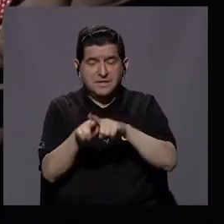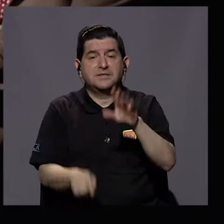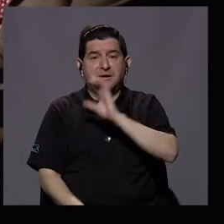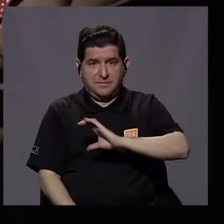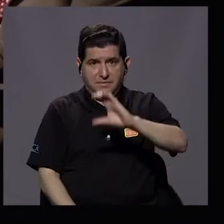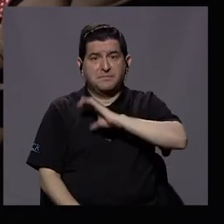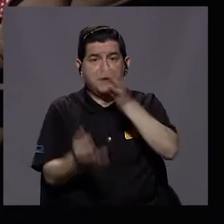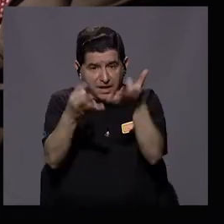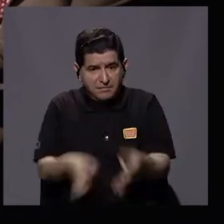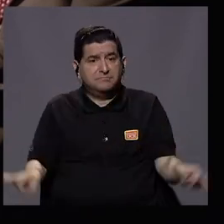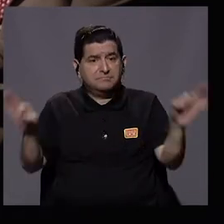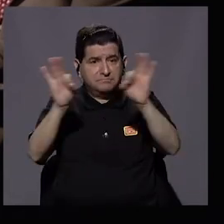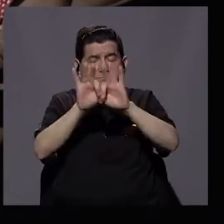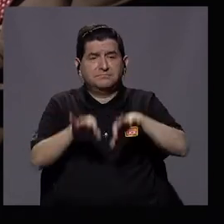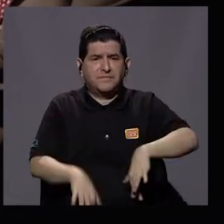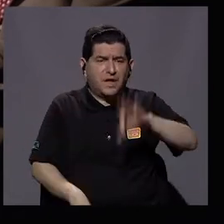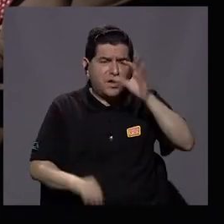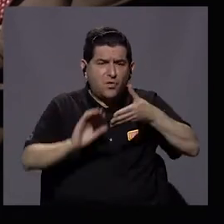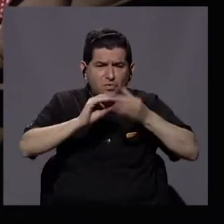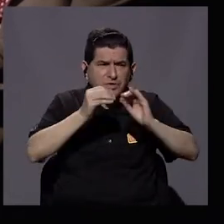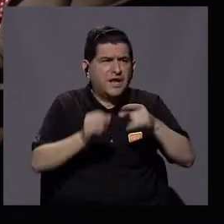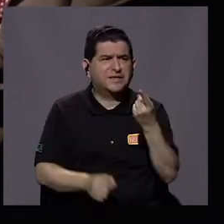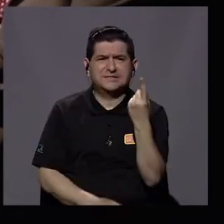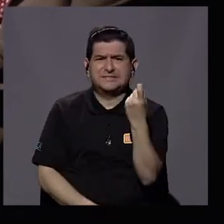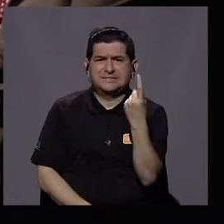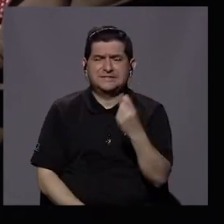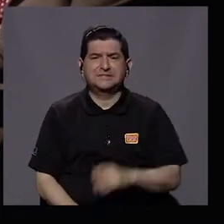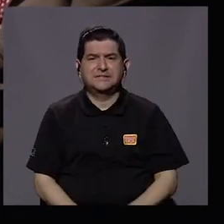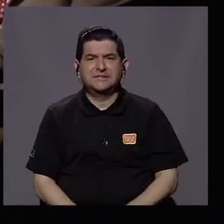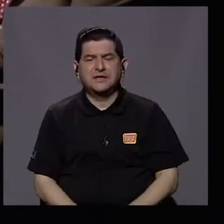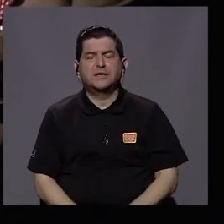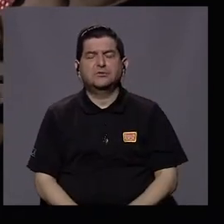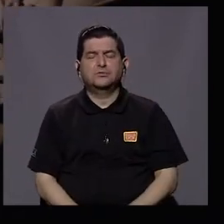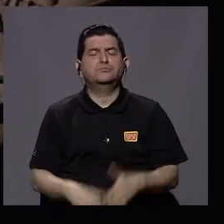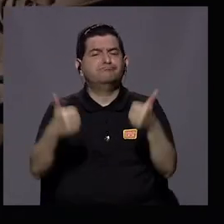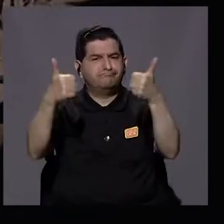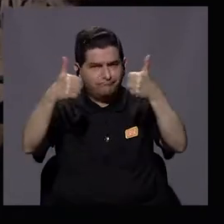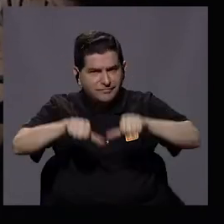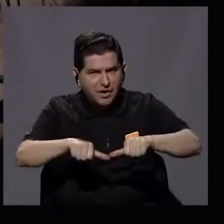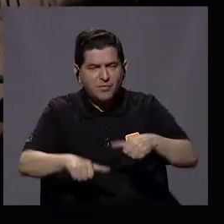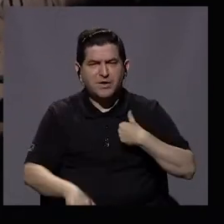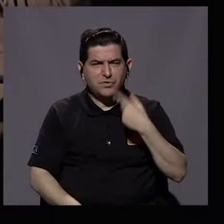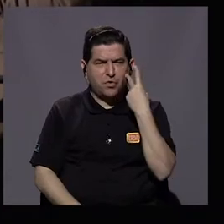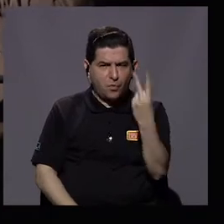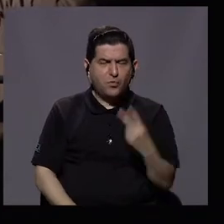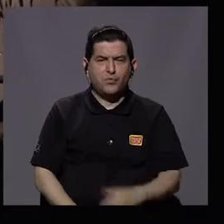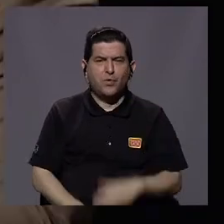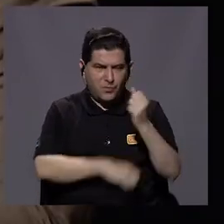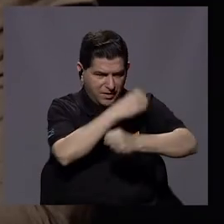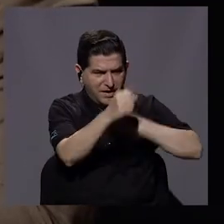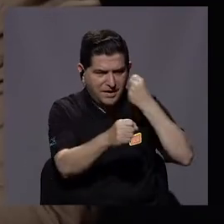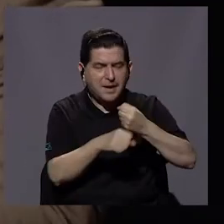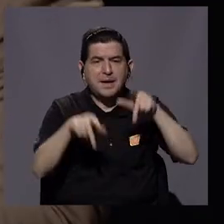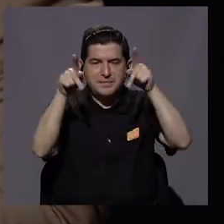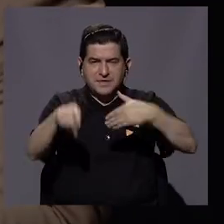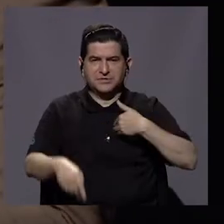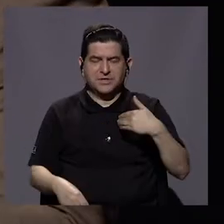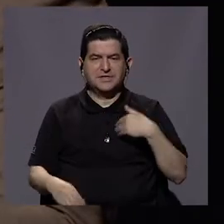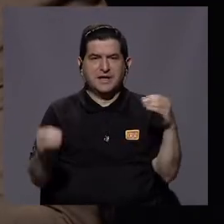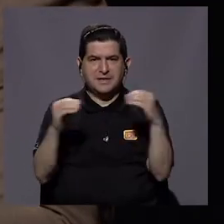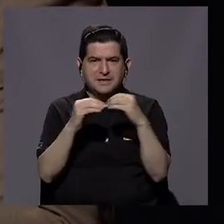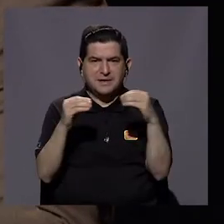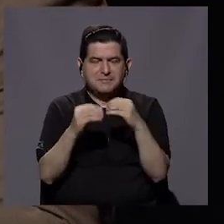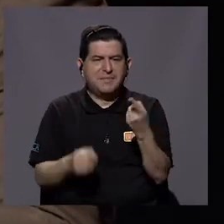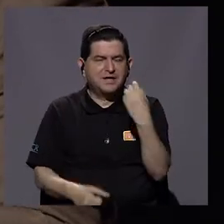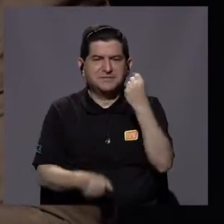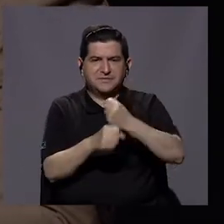muy importante y en la que encontramos números deficitarios. Es totalmente de acuerdo. Inclusive si uno lo ve de forma etaria, las personas que tienen mayor tasa de